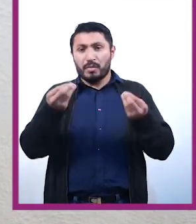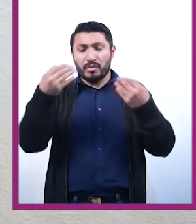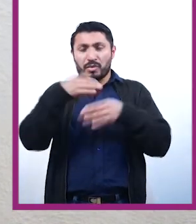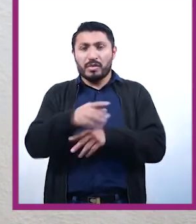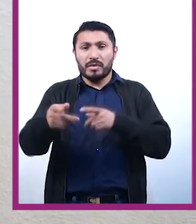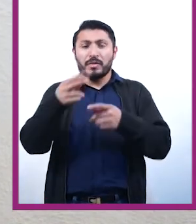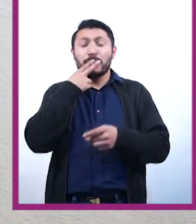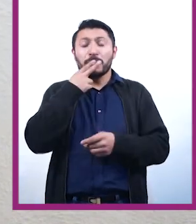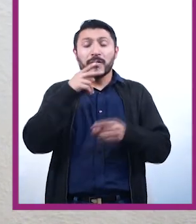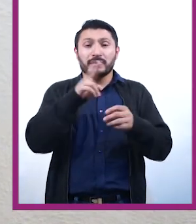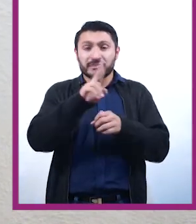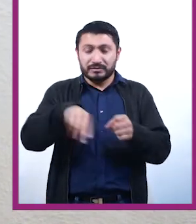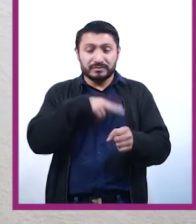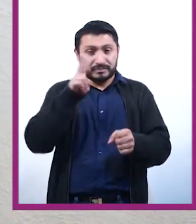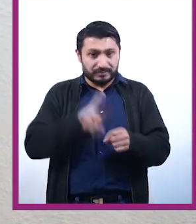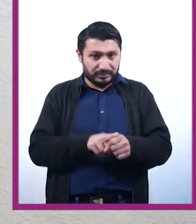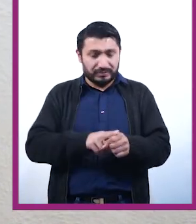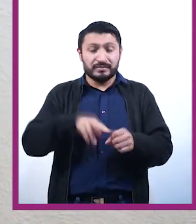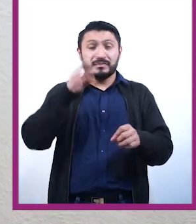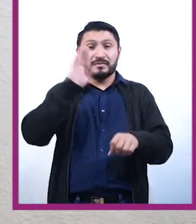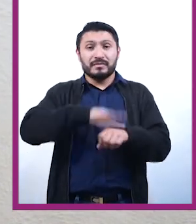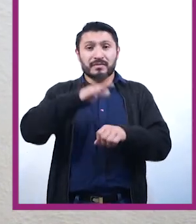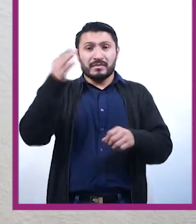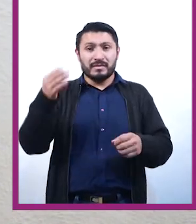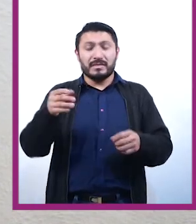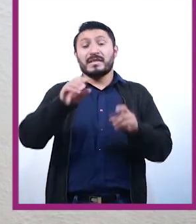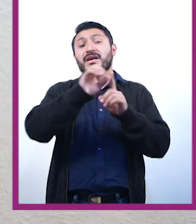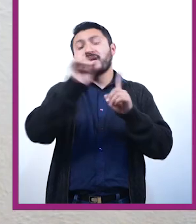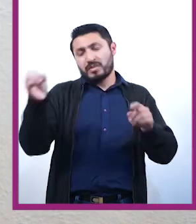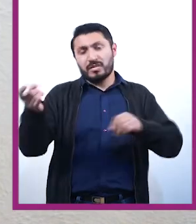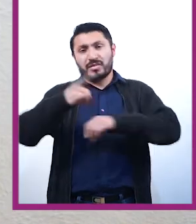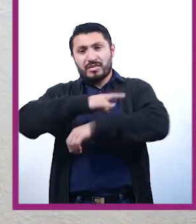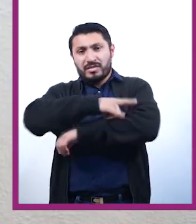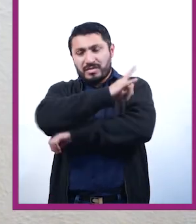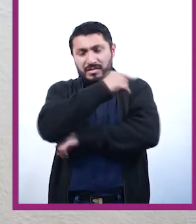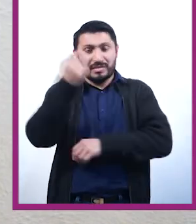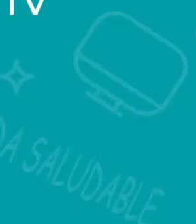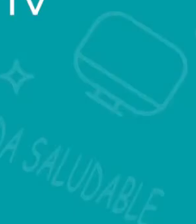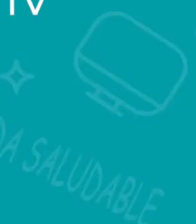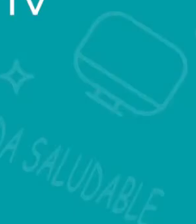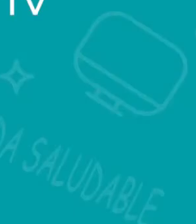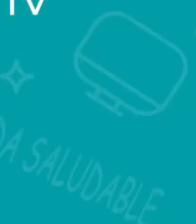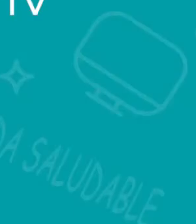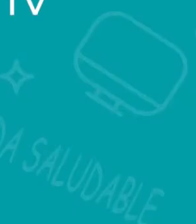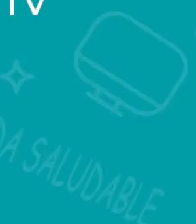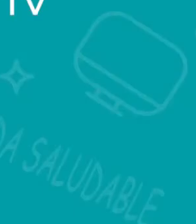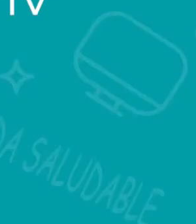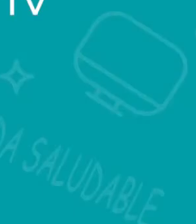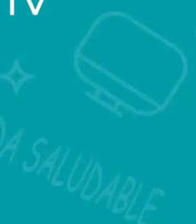funcionamiento de la naturaleza, específicamente de la lógica del caracol de la que hemos hablado al inicio.